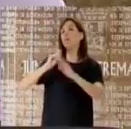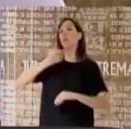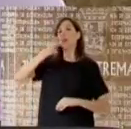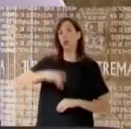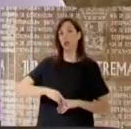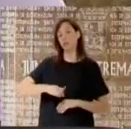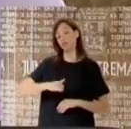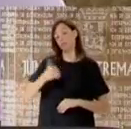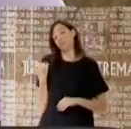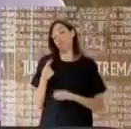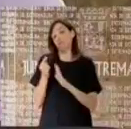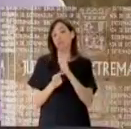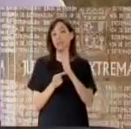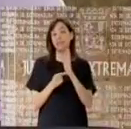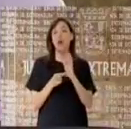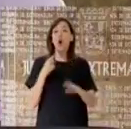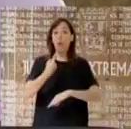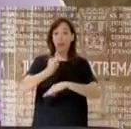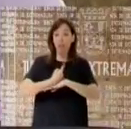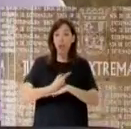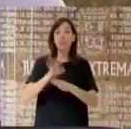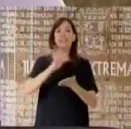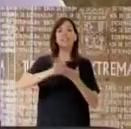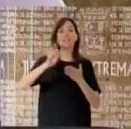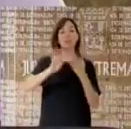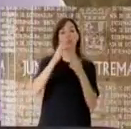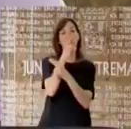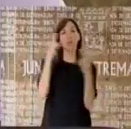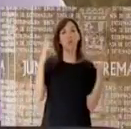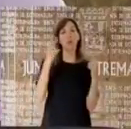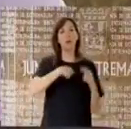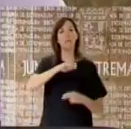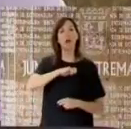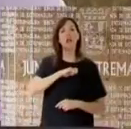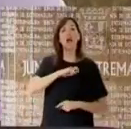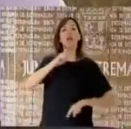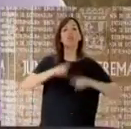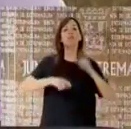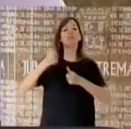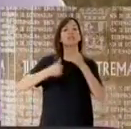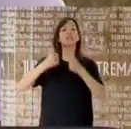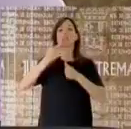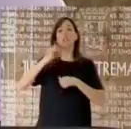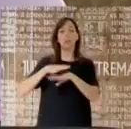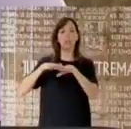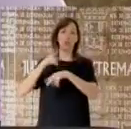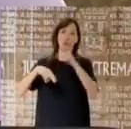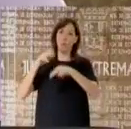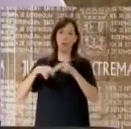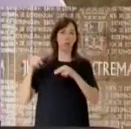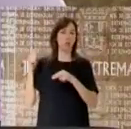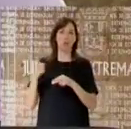las obligaciones de servicio público en este país, las condiciones las establece en función del mercado el Ministerio de Fomento. No solo